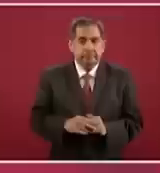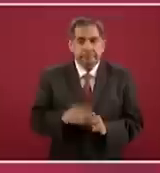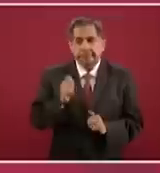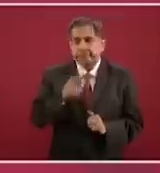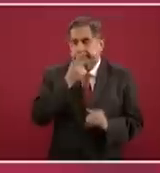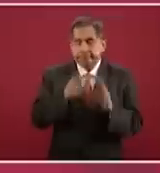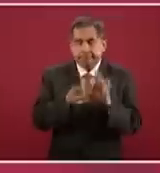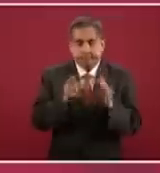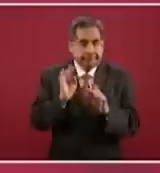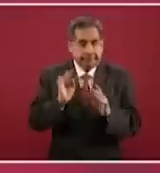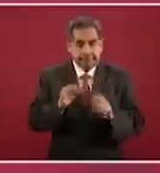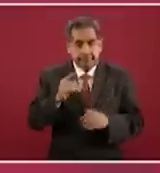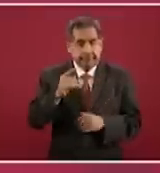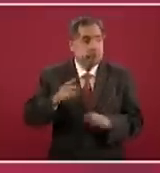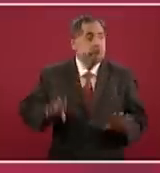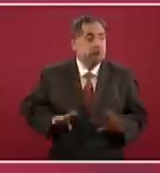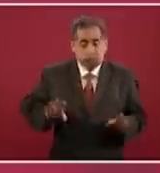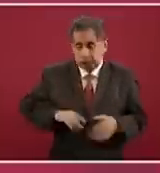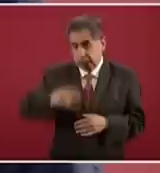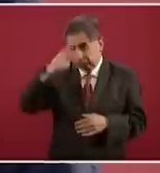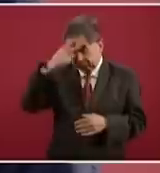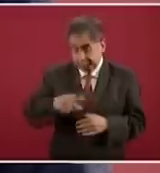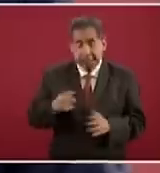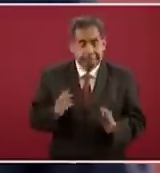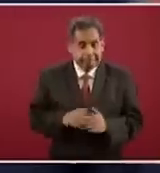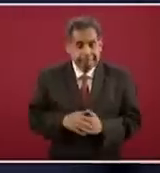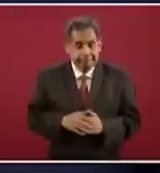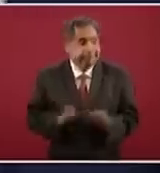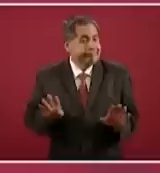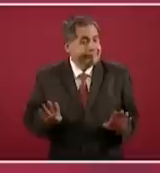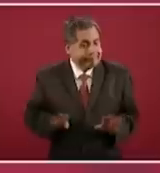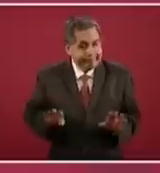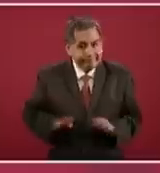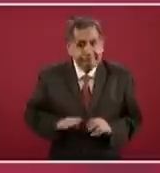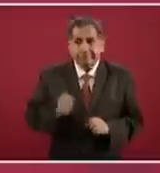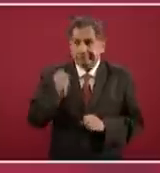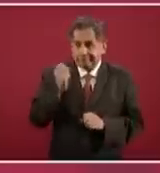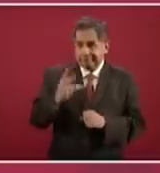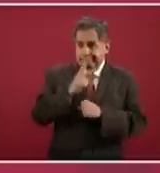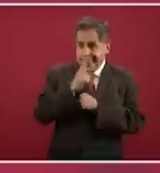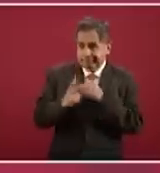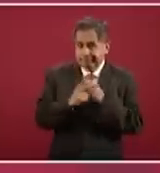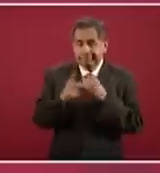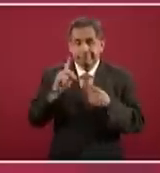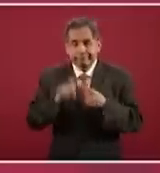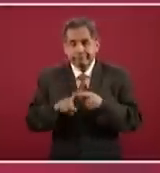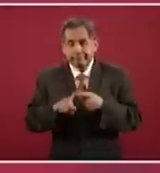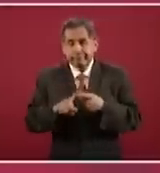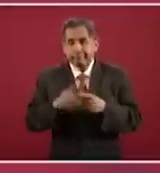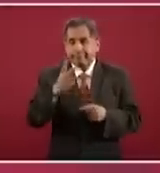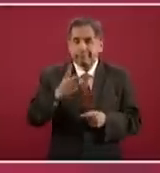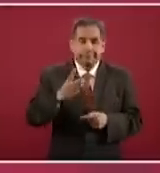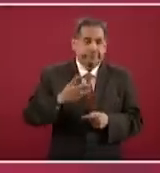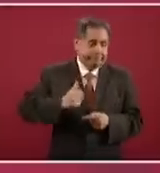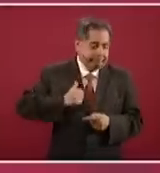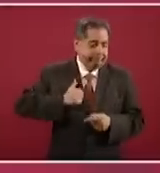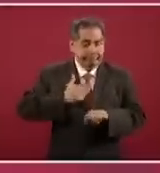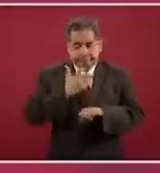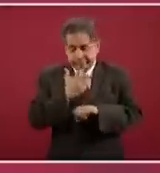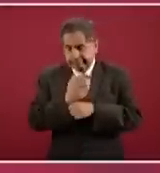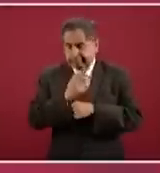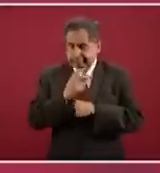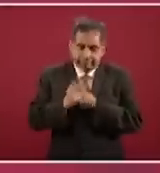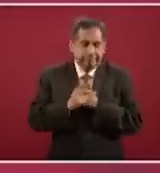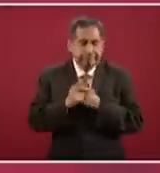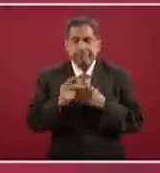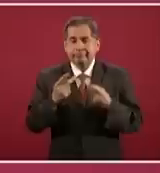diría, no solo para México, es bueno para los tres países, para las tres naciones, los tres